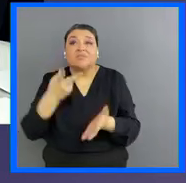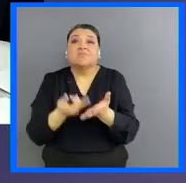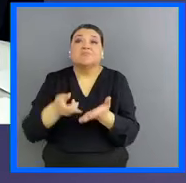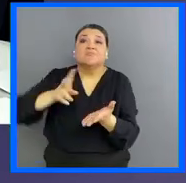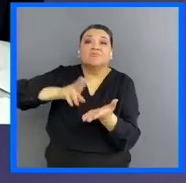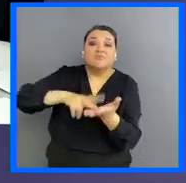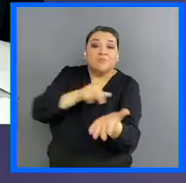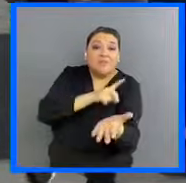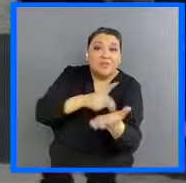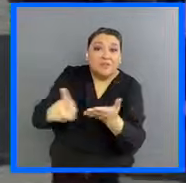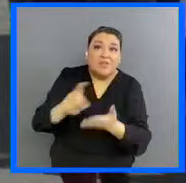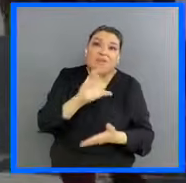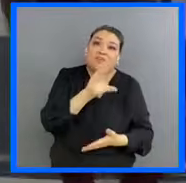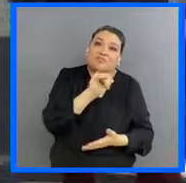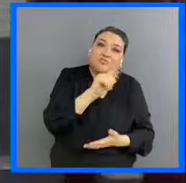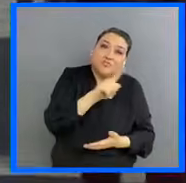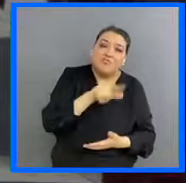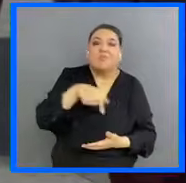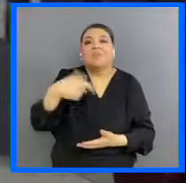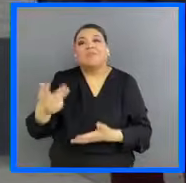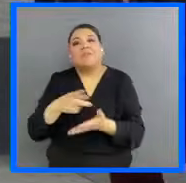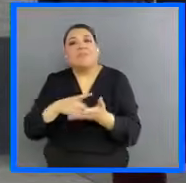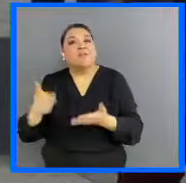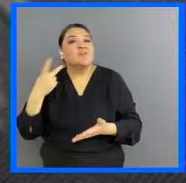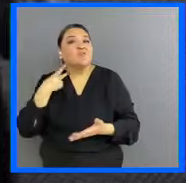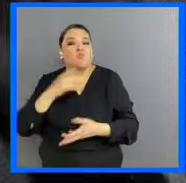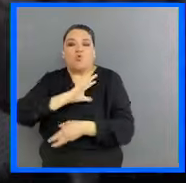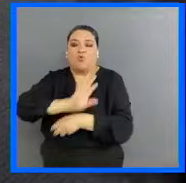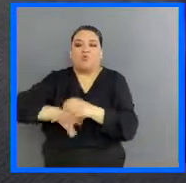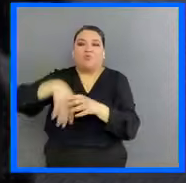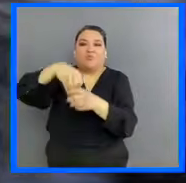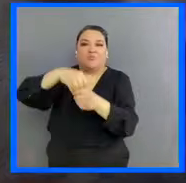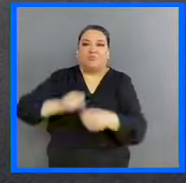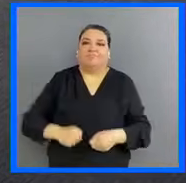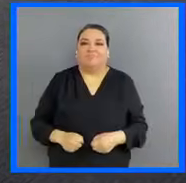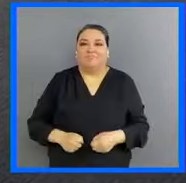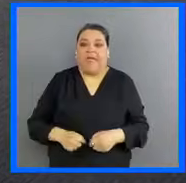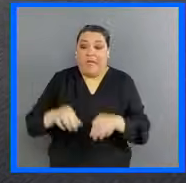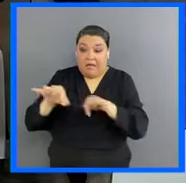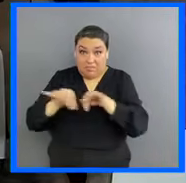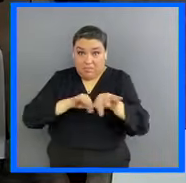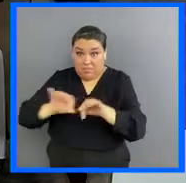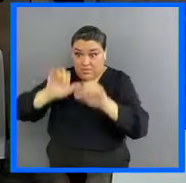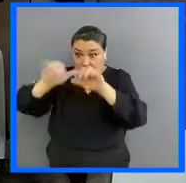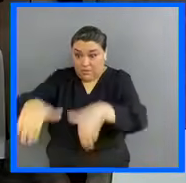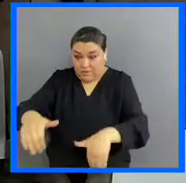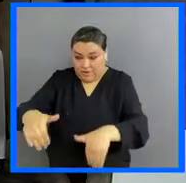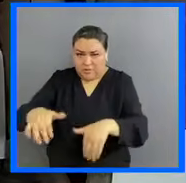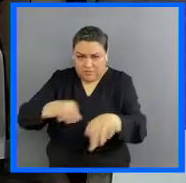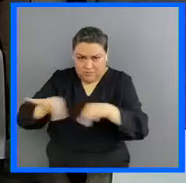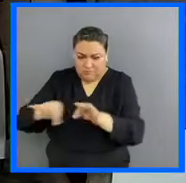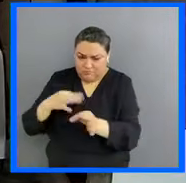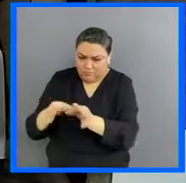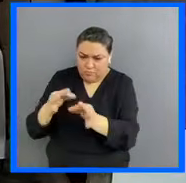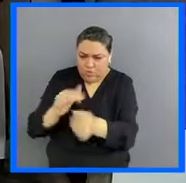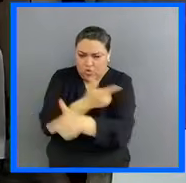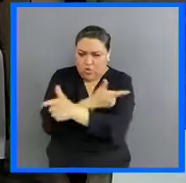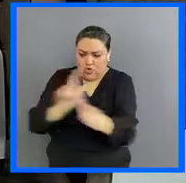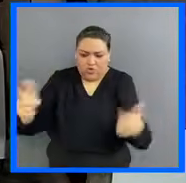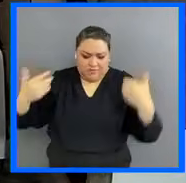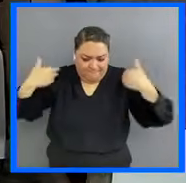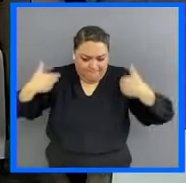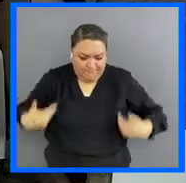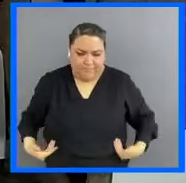y políticos. El derecho a la estabilidad laboral y a la libertad de expresión fue el parteaguas de la defensa de los